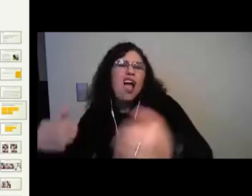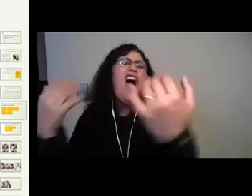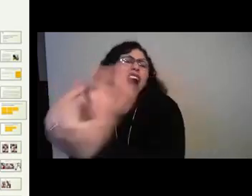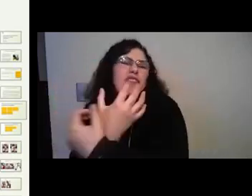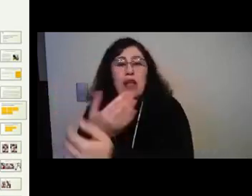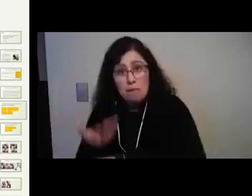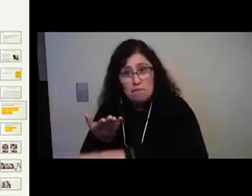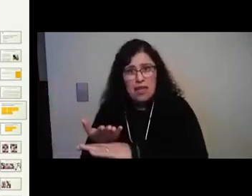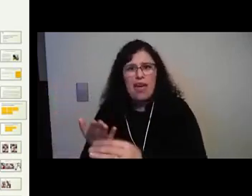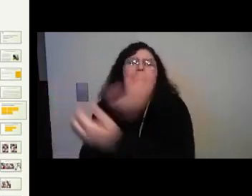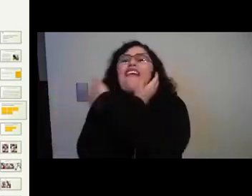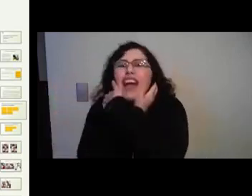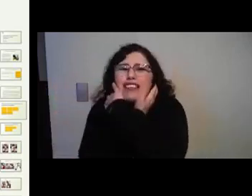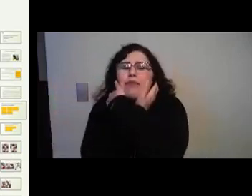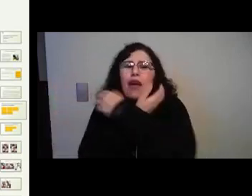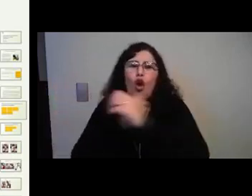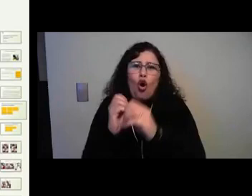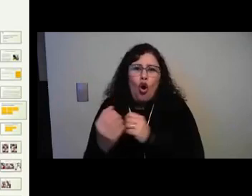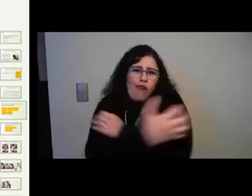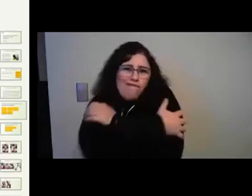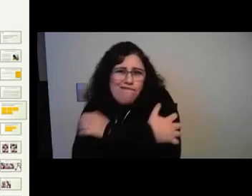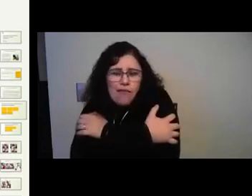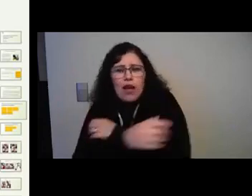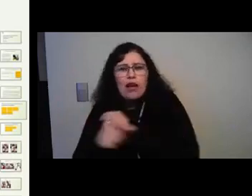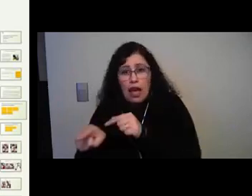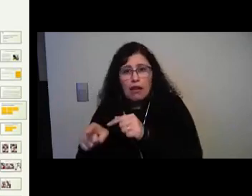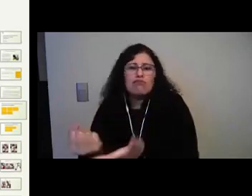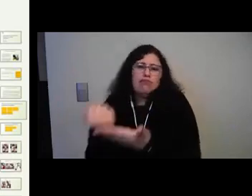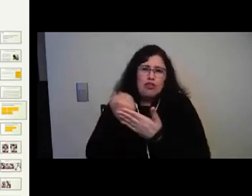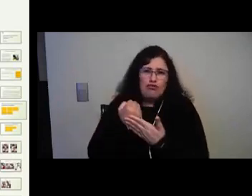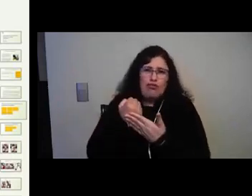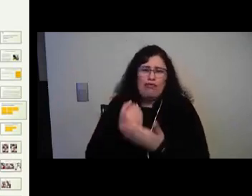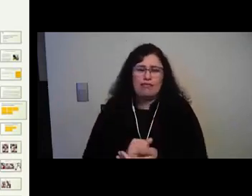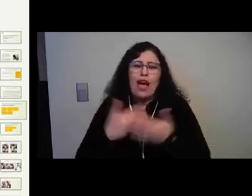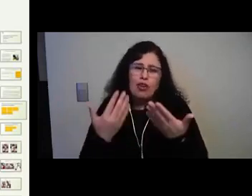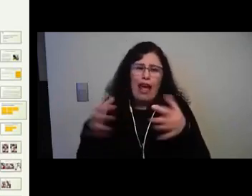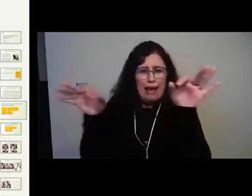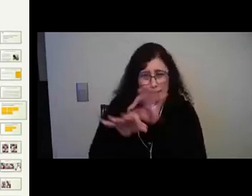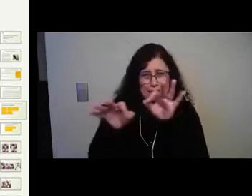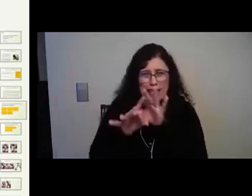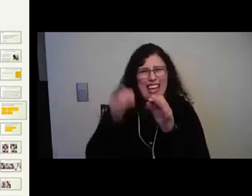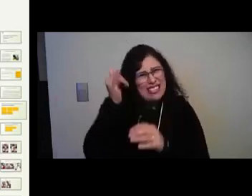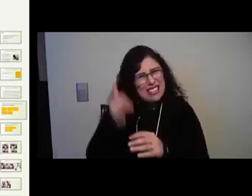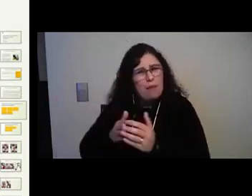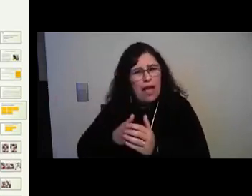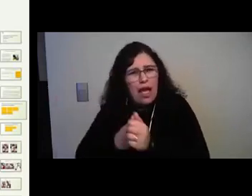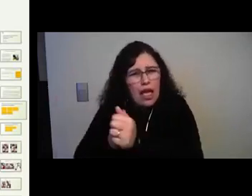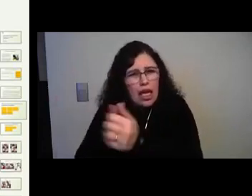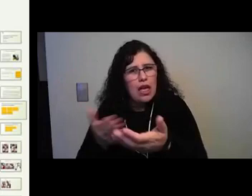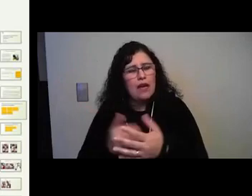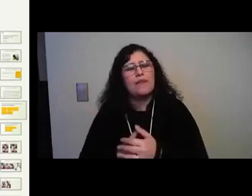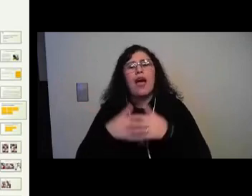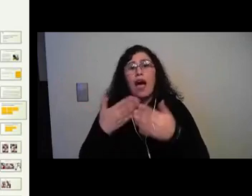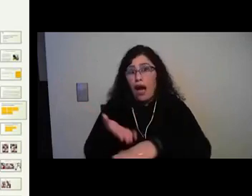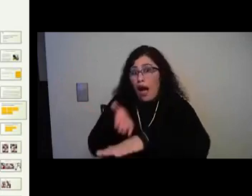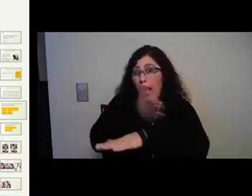fuerza, ¿ya? Y eso va a facilitar todo, ¿ya? Entregue orientación ya al paciente y dígale antes